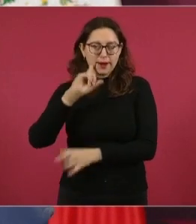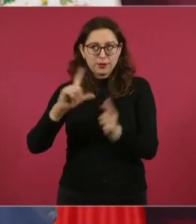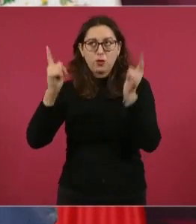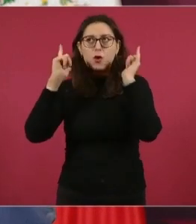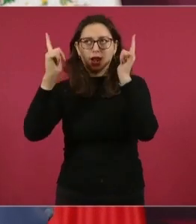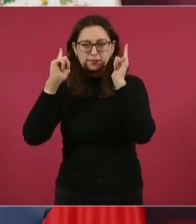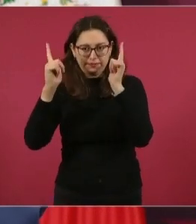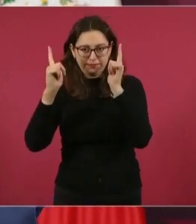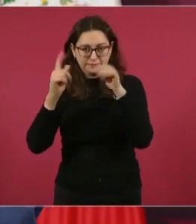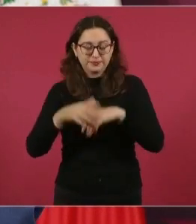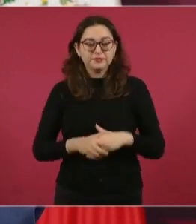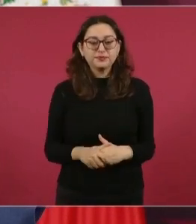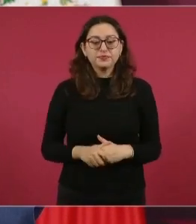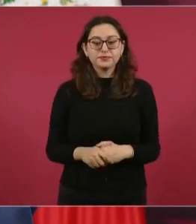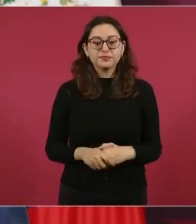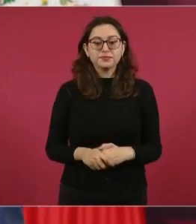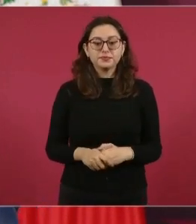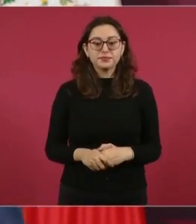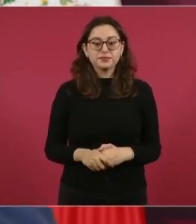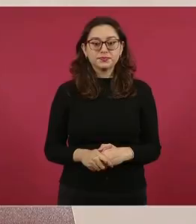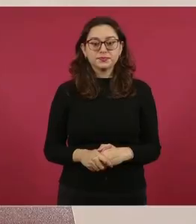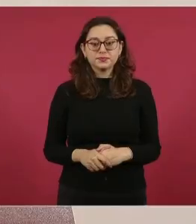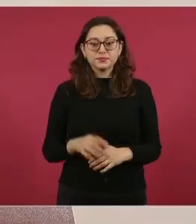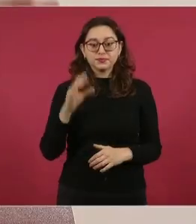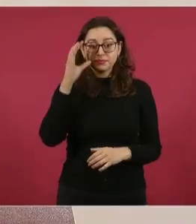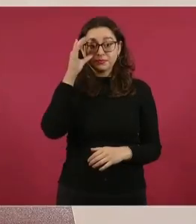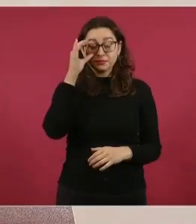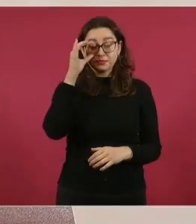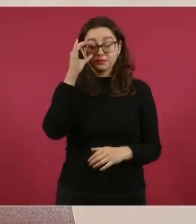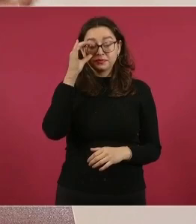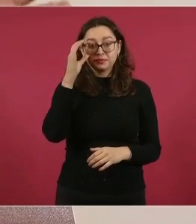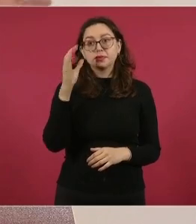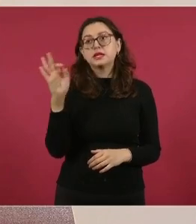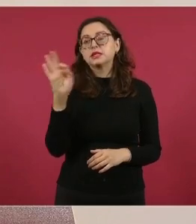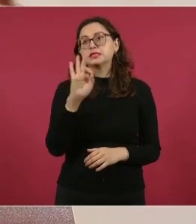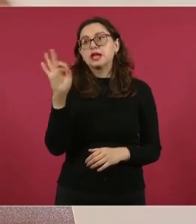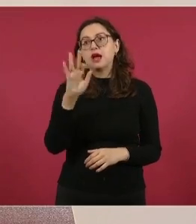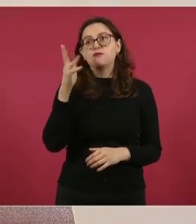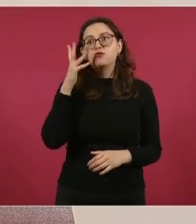O sea que de 11 puede ser que